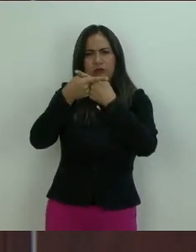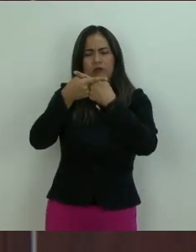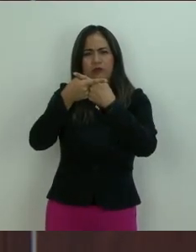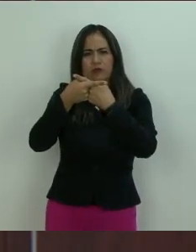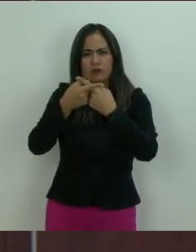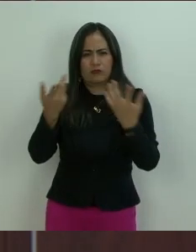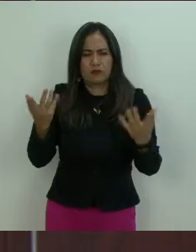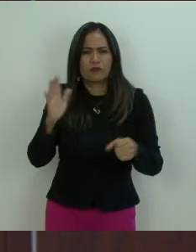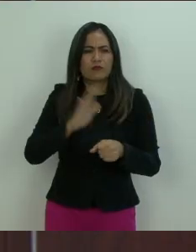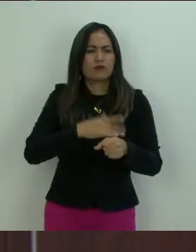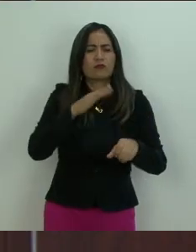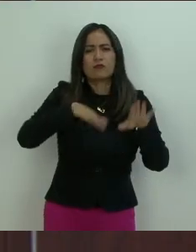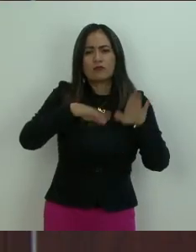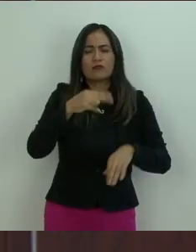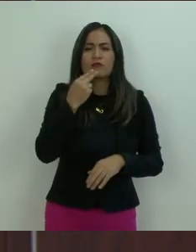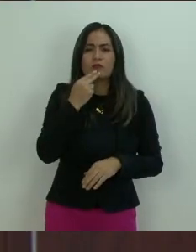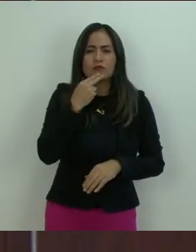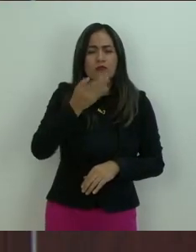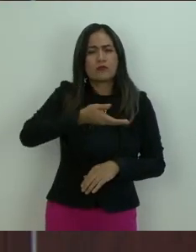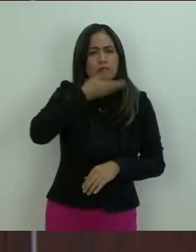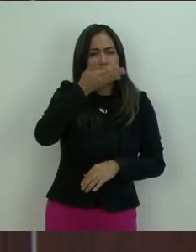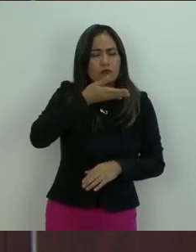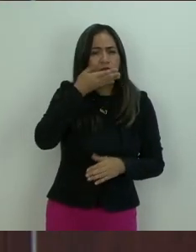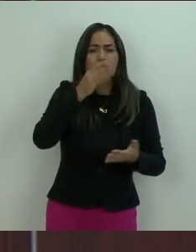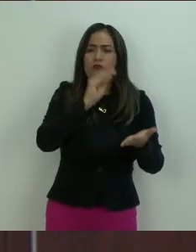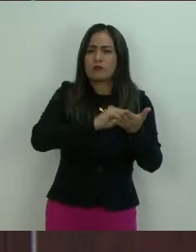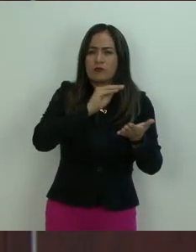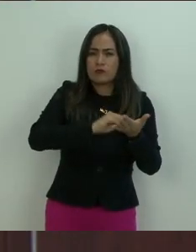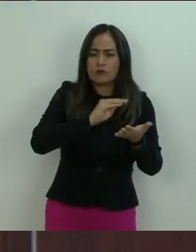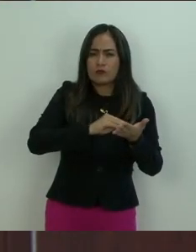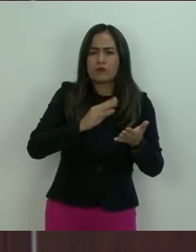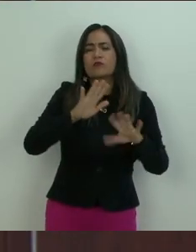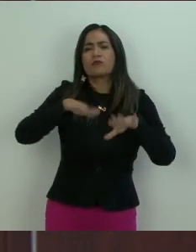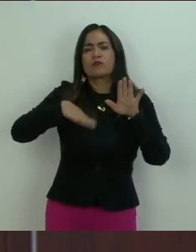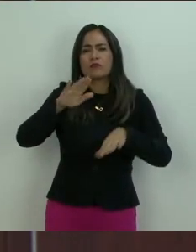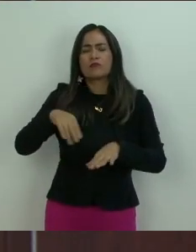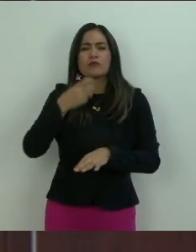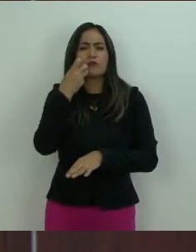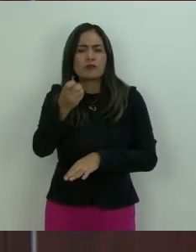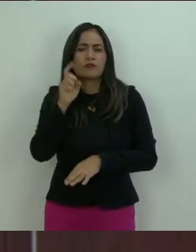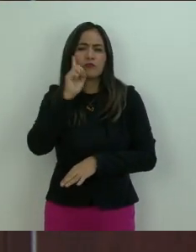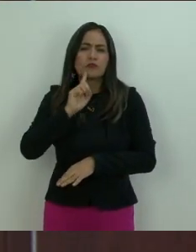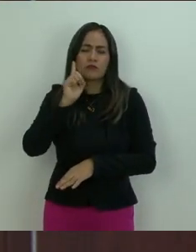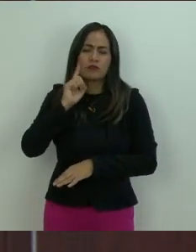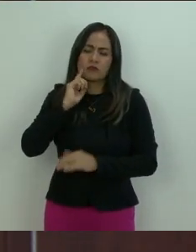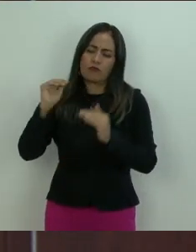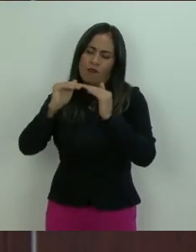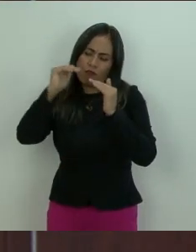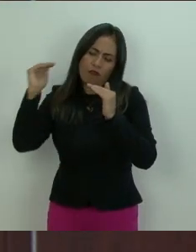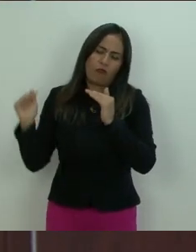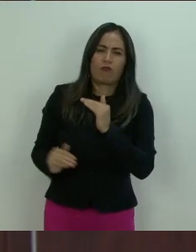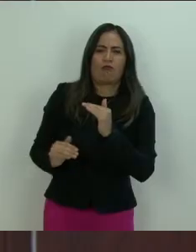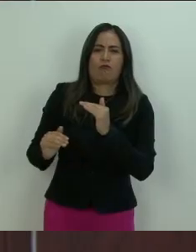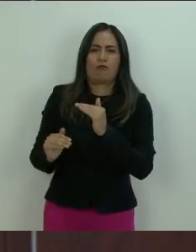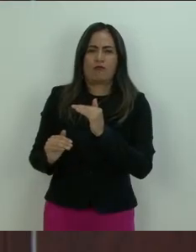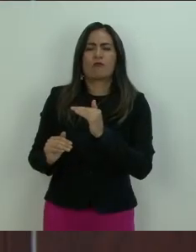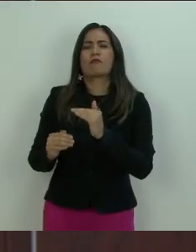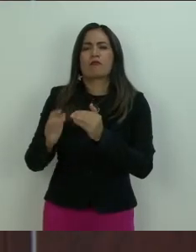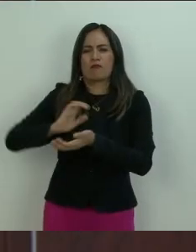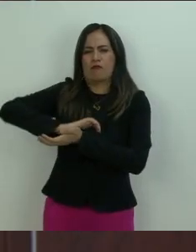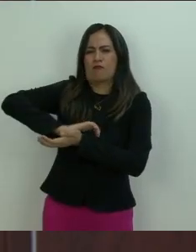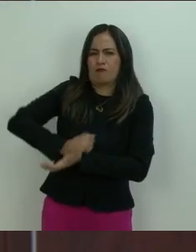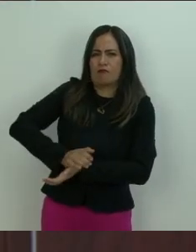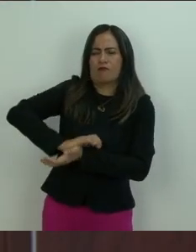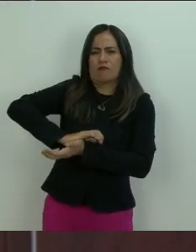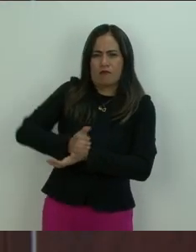sostener muchos usos y costumbres en muchas ocasiones implica dejar a la mujer en un segundo plano por esa doble